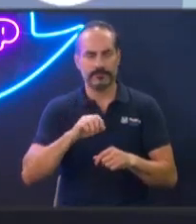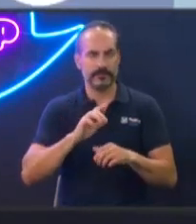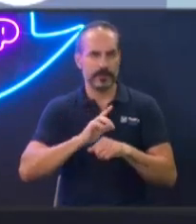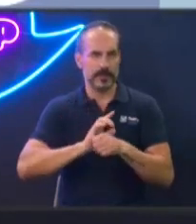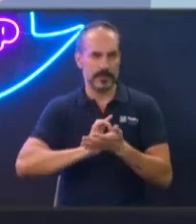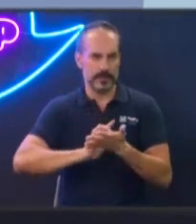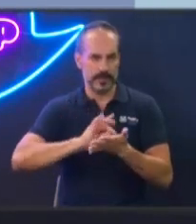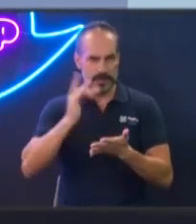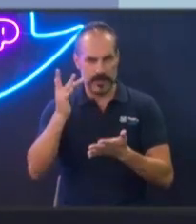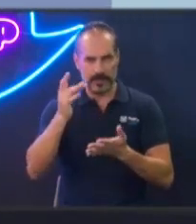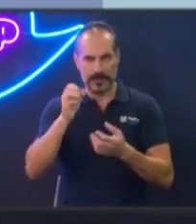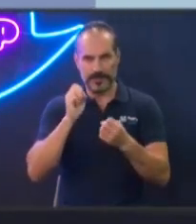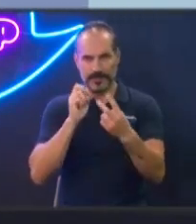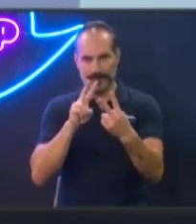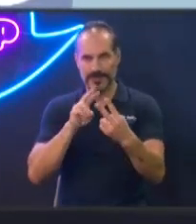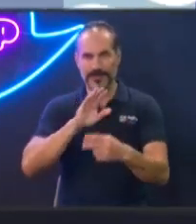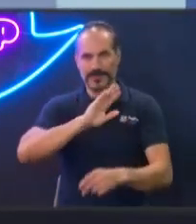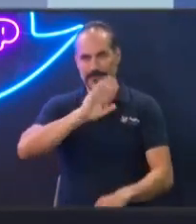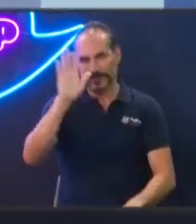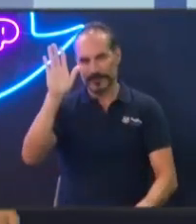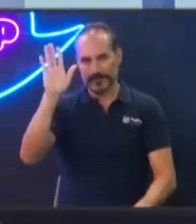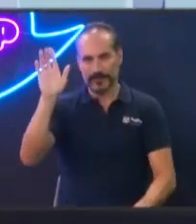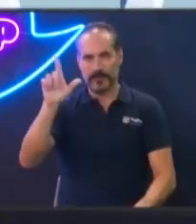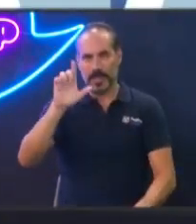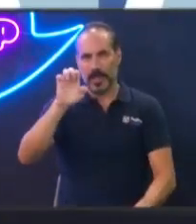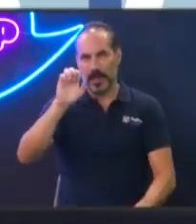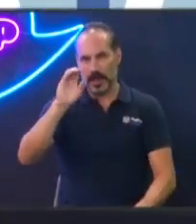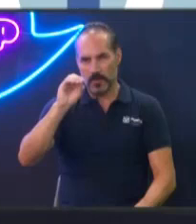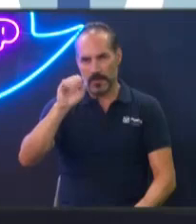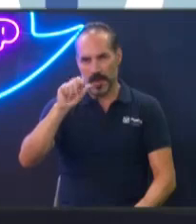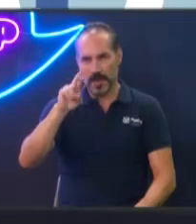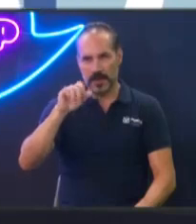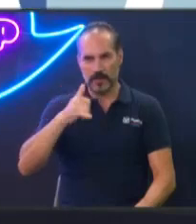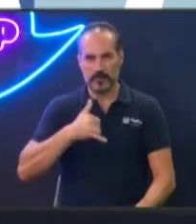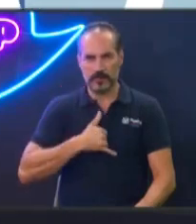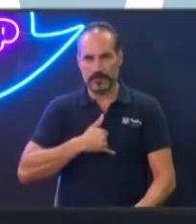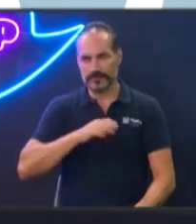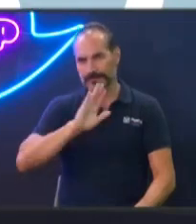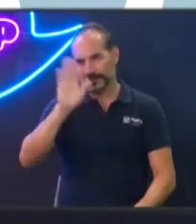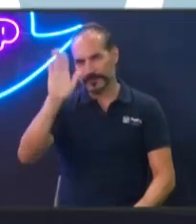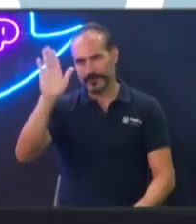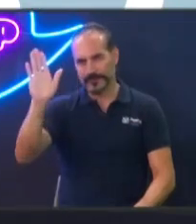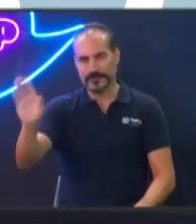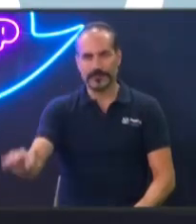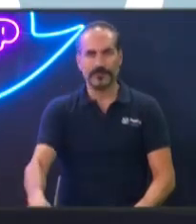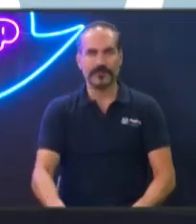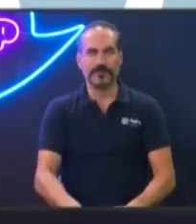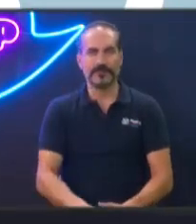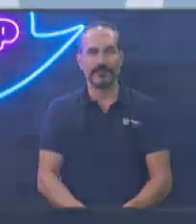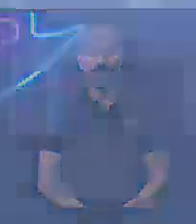y nos vemos hasta la próxima leardo Vargas Vallejo se despide de